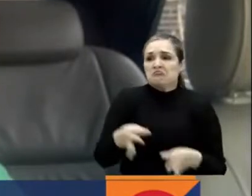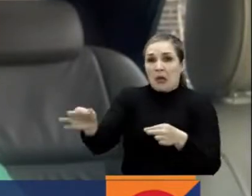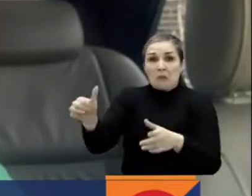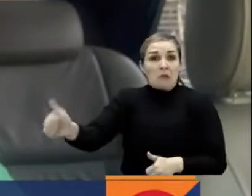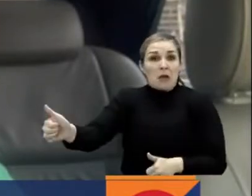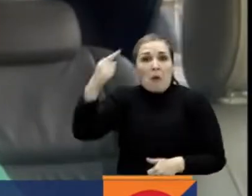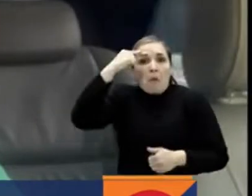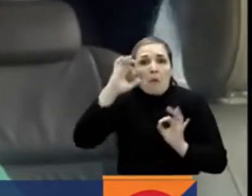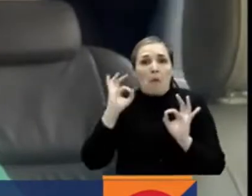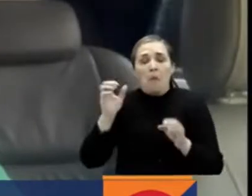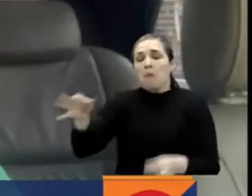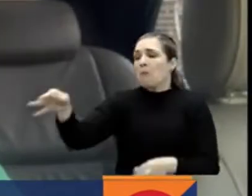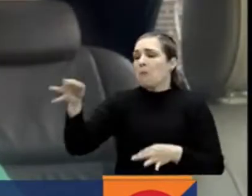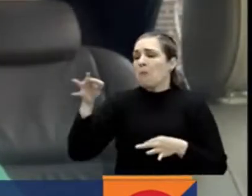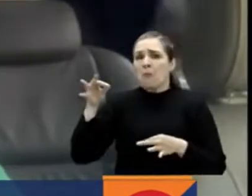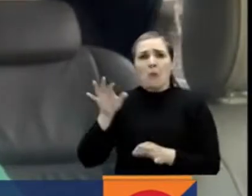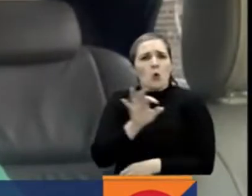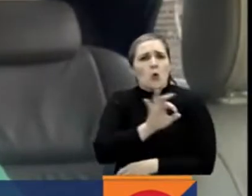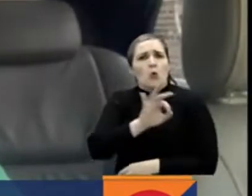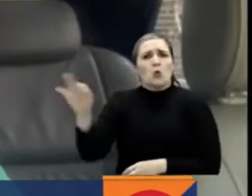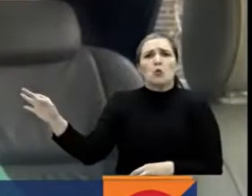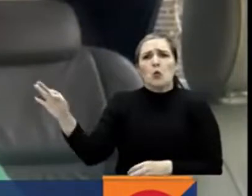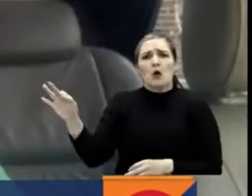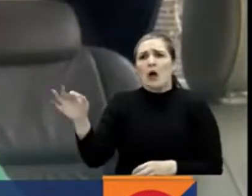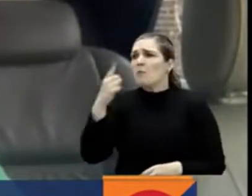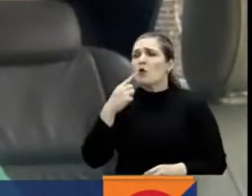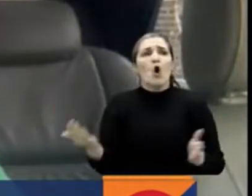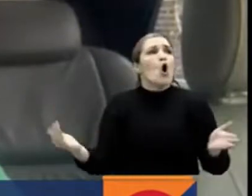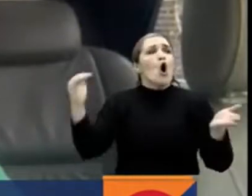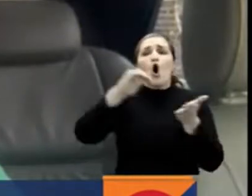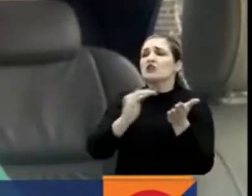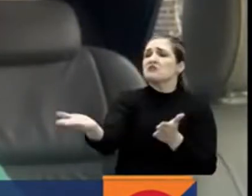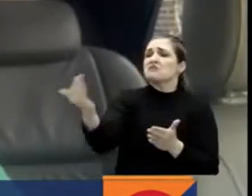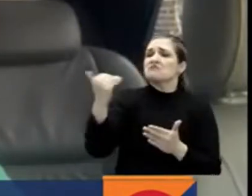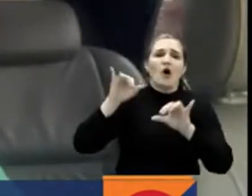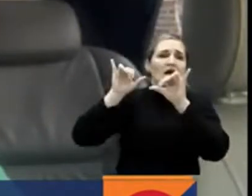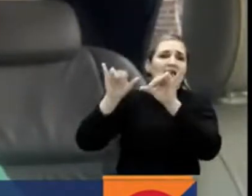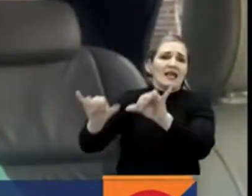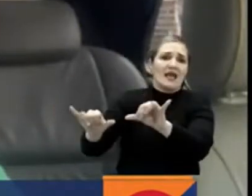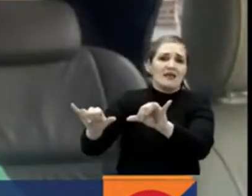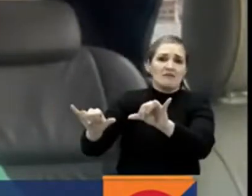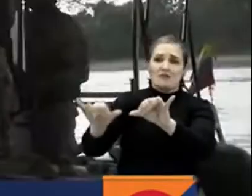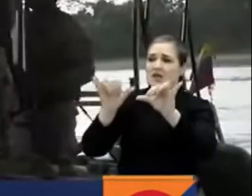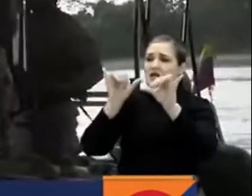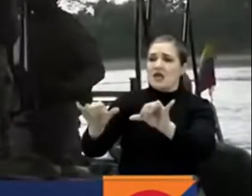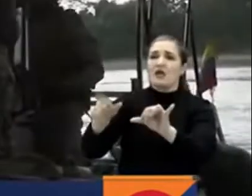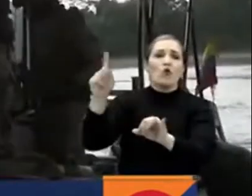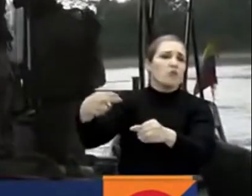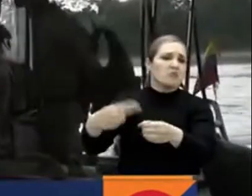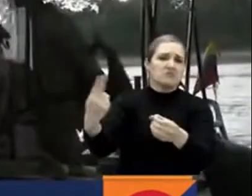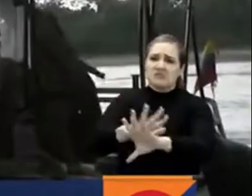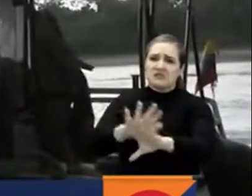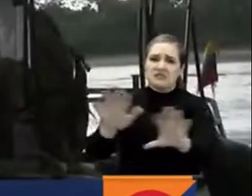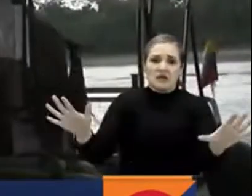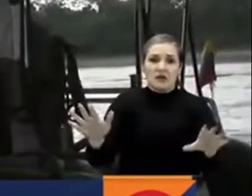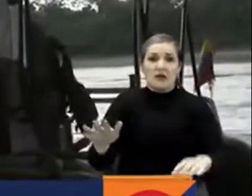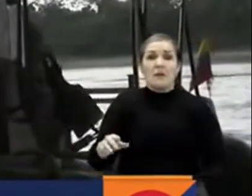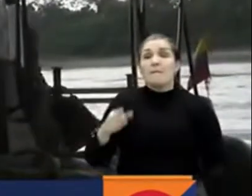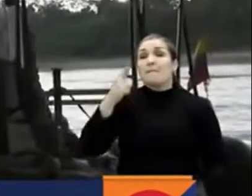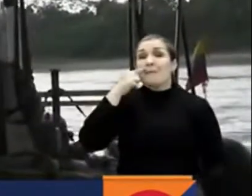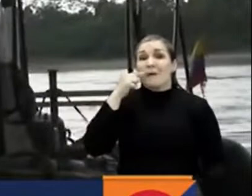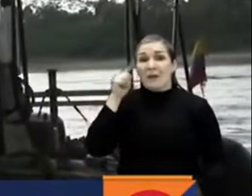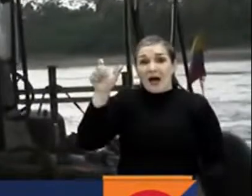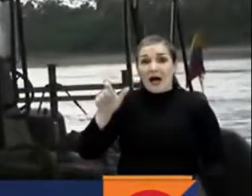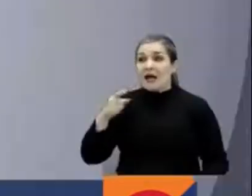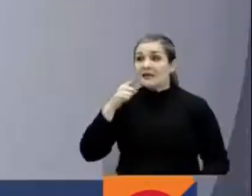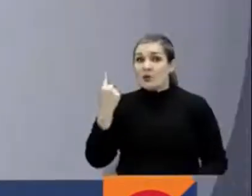él manifiesta que nunca le dijeron que se presentara, sino que se quedara porque le iban a mandar la de baja. Según el padre del exmilitar, su otro